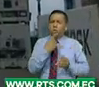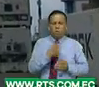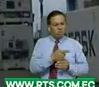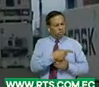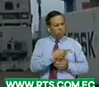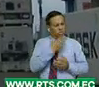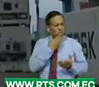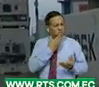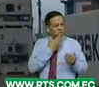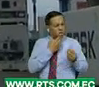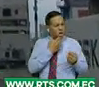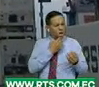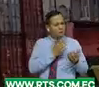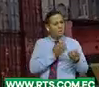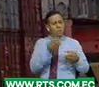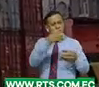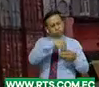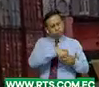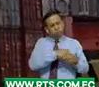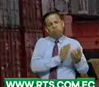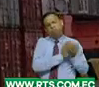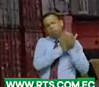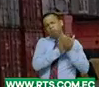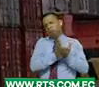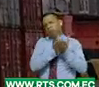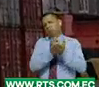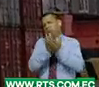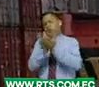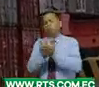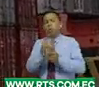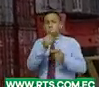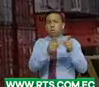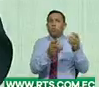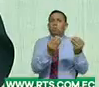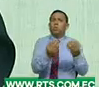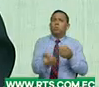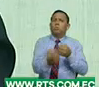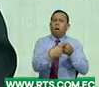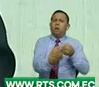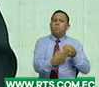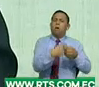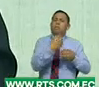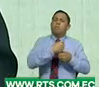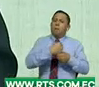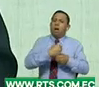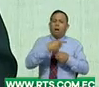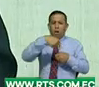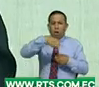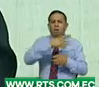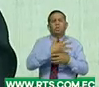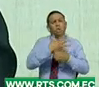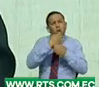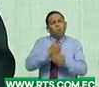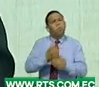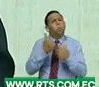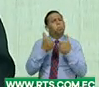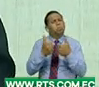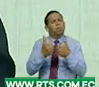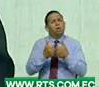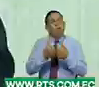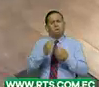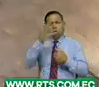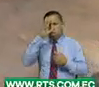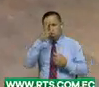rápido más eficiente más empleo para el ecuador más seguridad ciudadana para los ecuatorianos menos corrupción